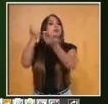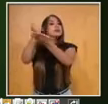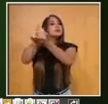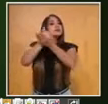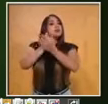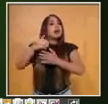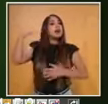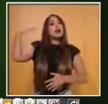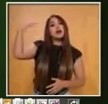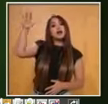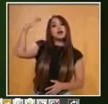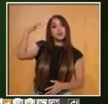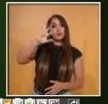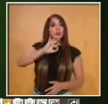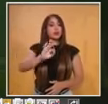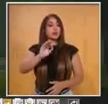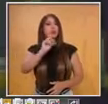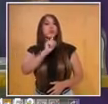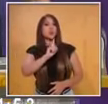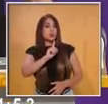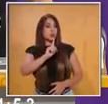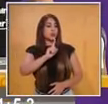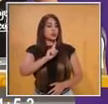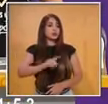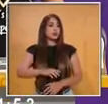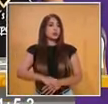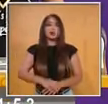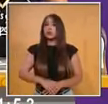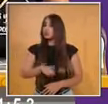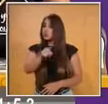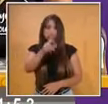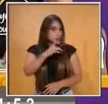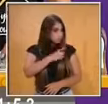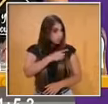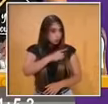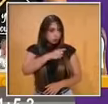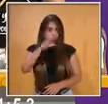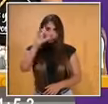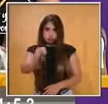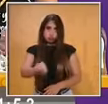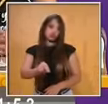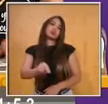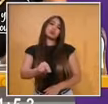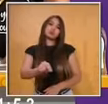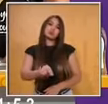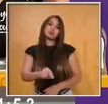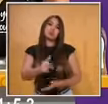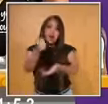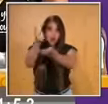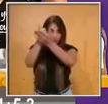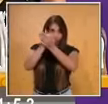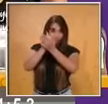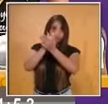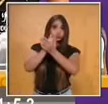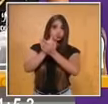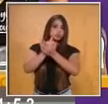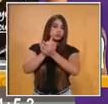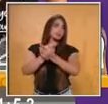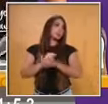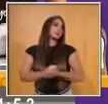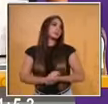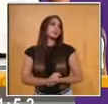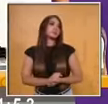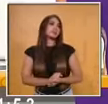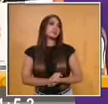poder encender la vela. No lo vayas a hacer tú solo, ¿de acuerdo? Así tú solito no. Aunque tú ya sientas que